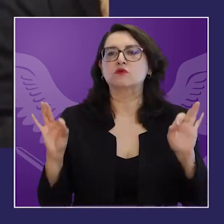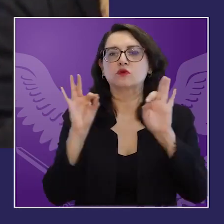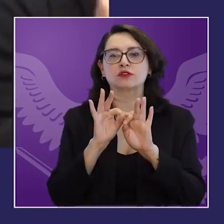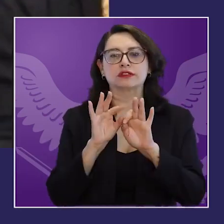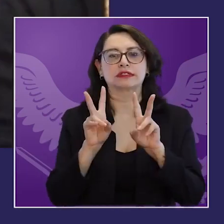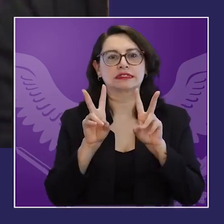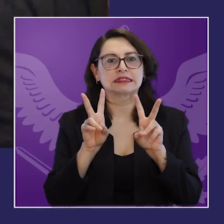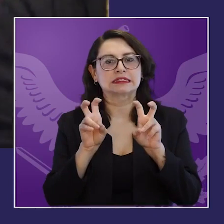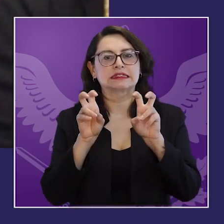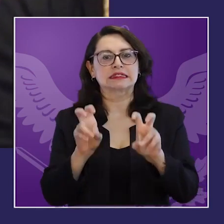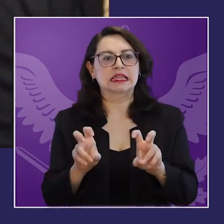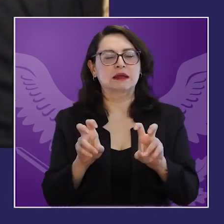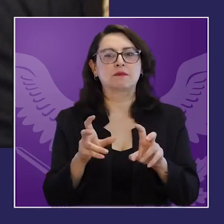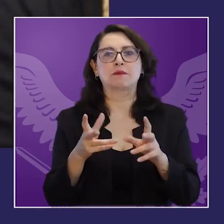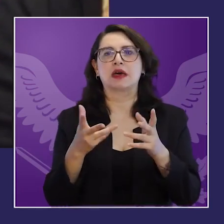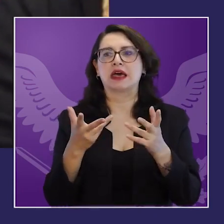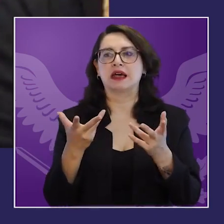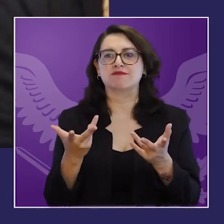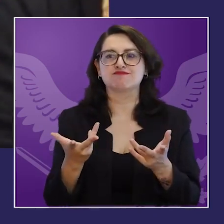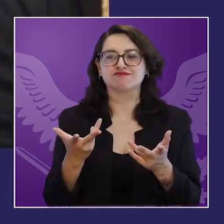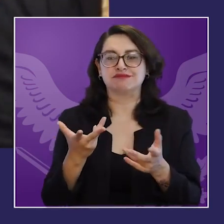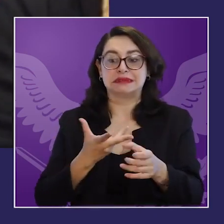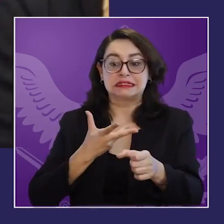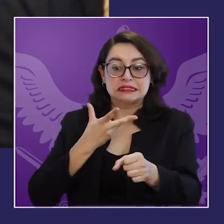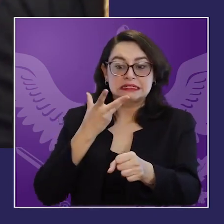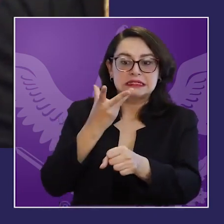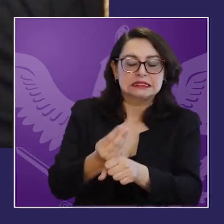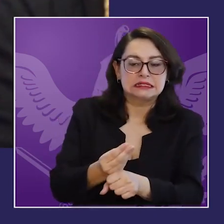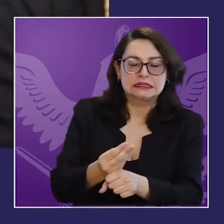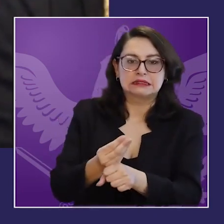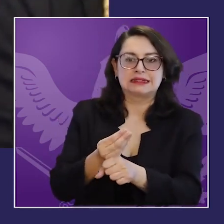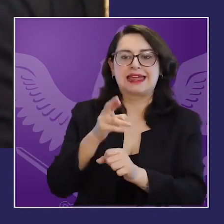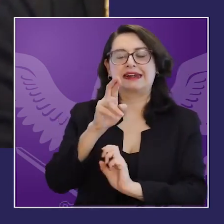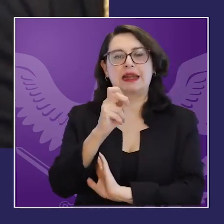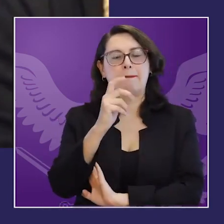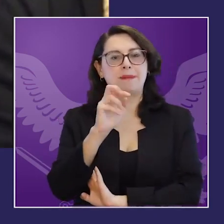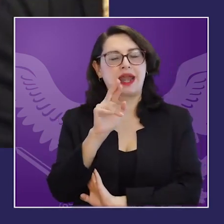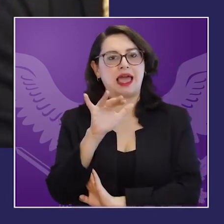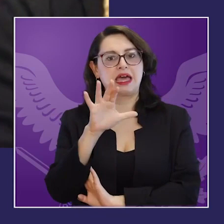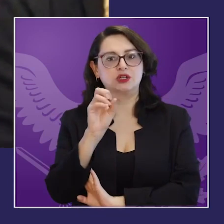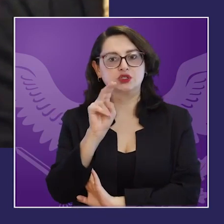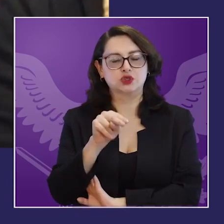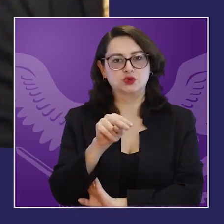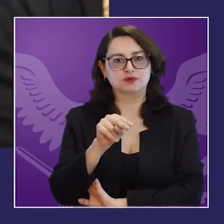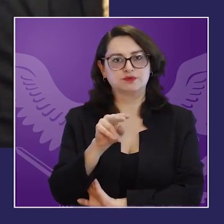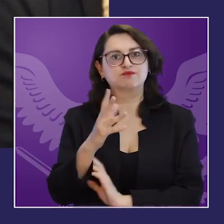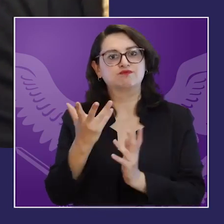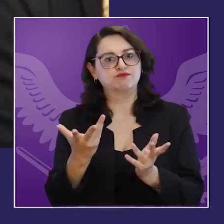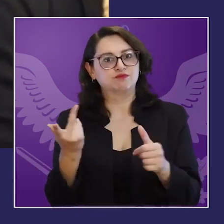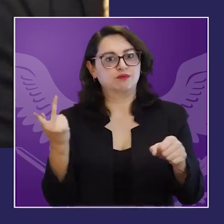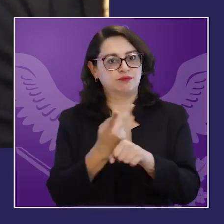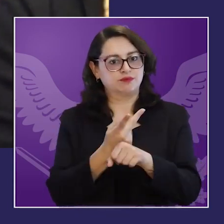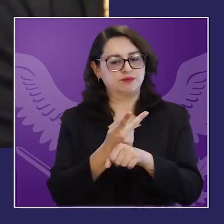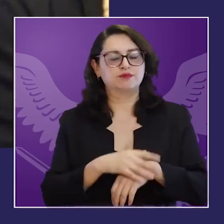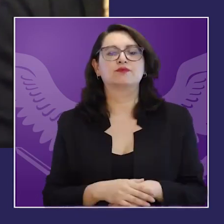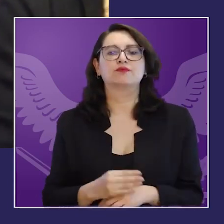como algo que va más allá de lo pecuniario, porque como abogados y abogadas, la mayoría educados